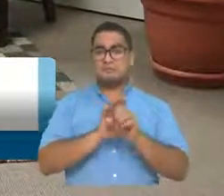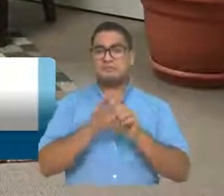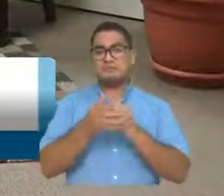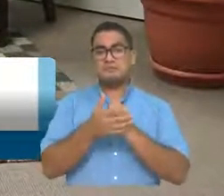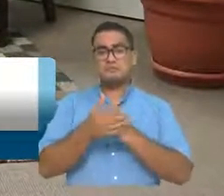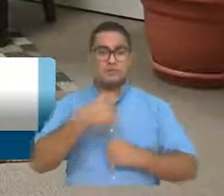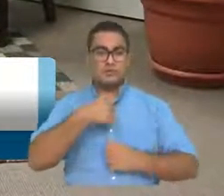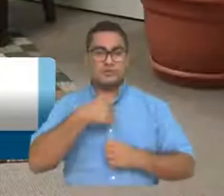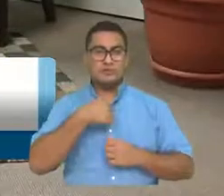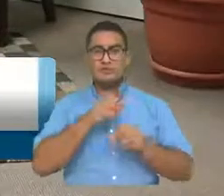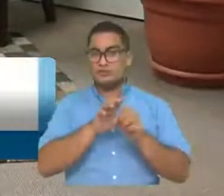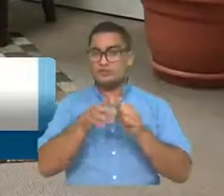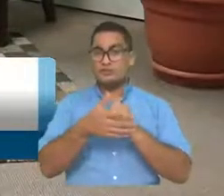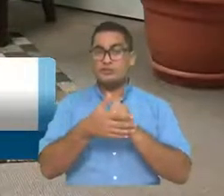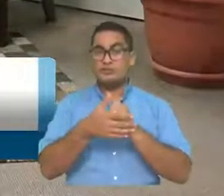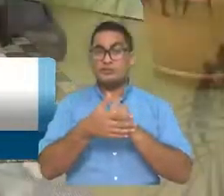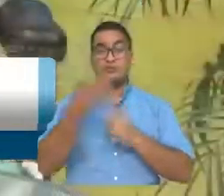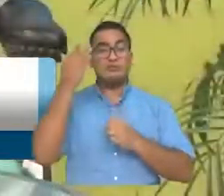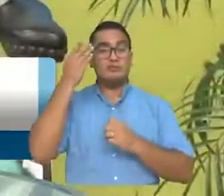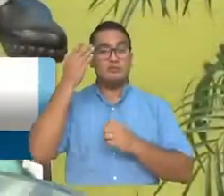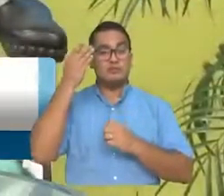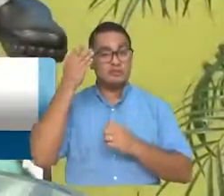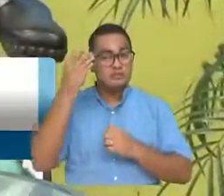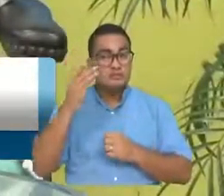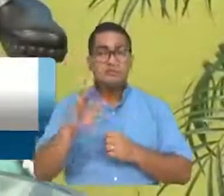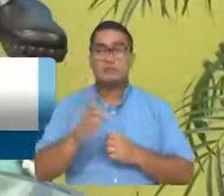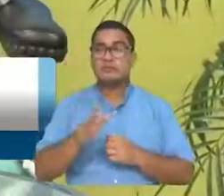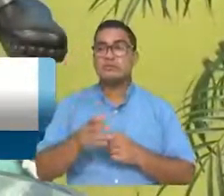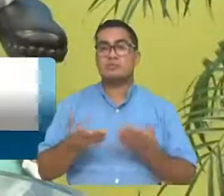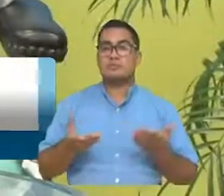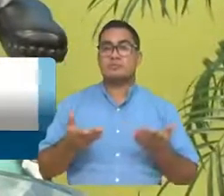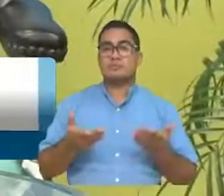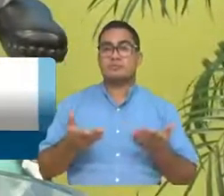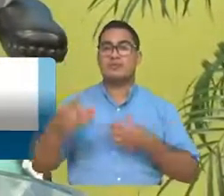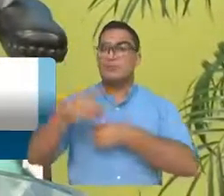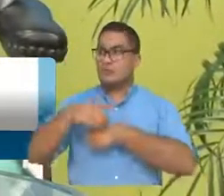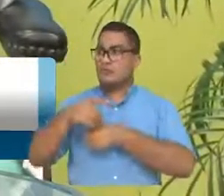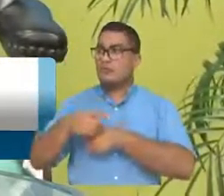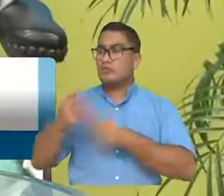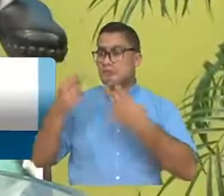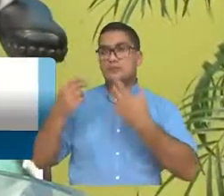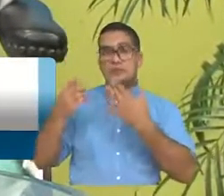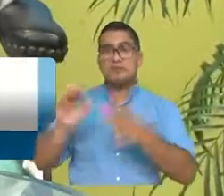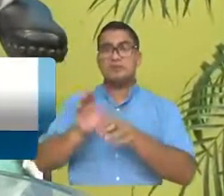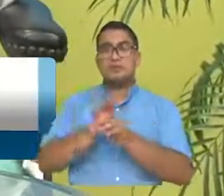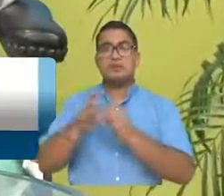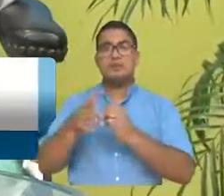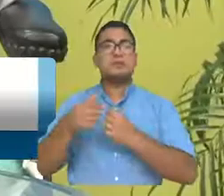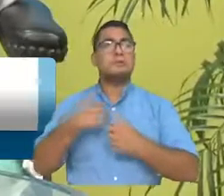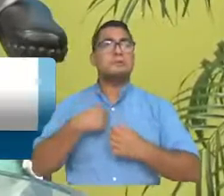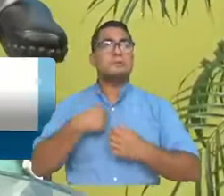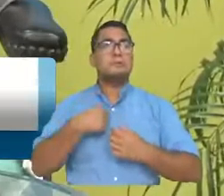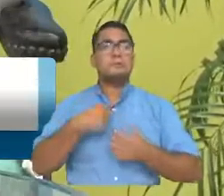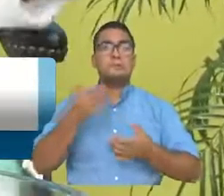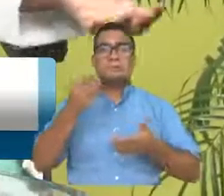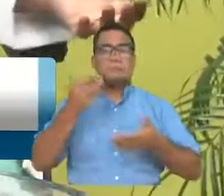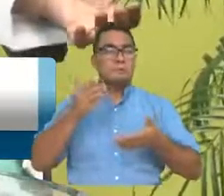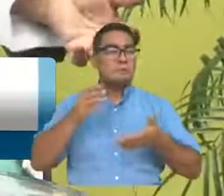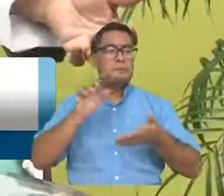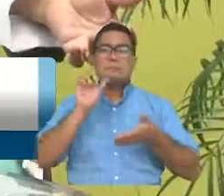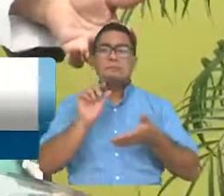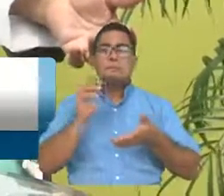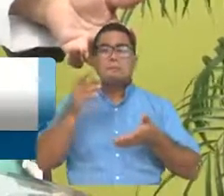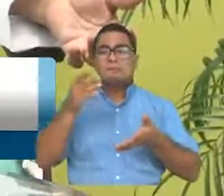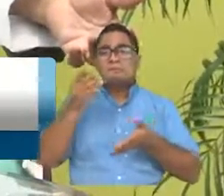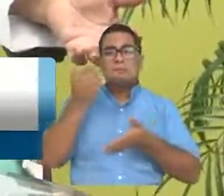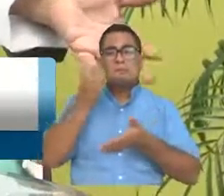nada. La responsabilidad. Uno tiene que ser responsable, porque yo no puedo andar, si